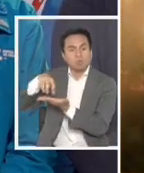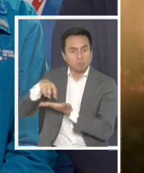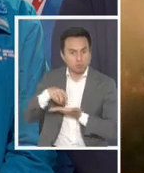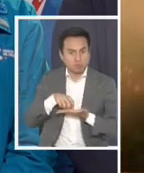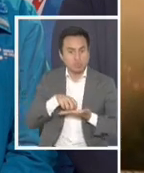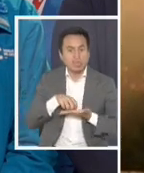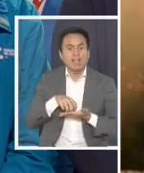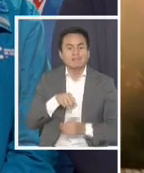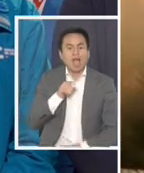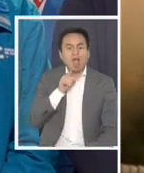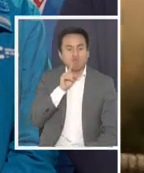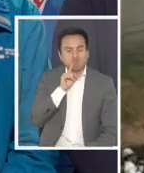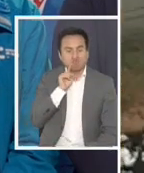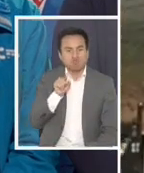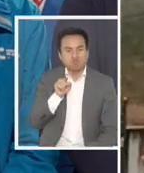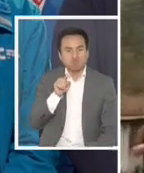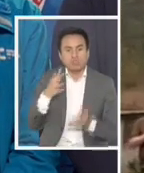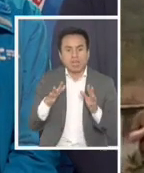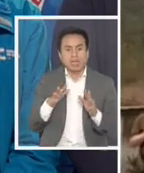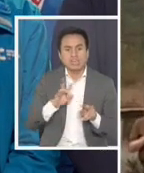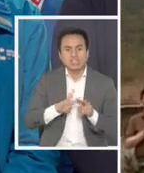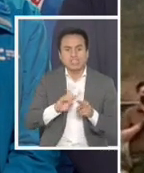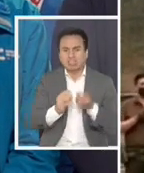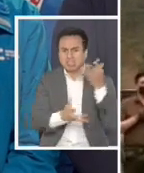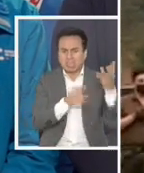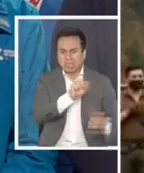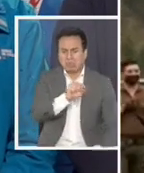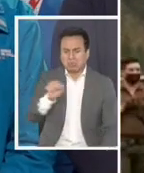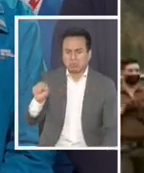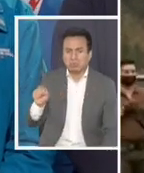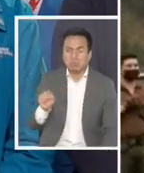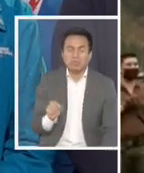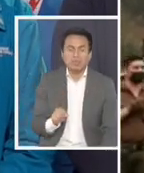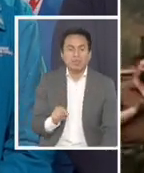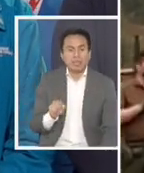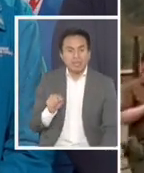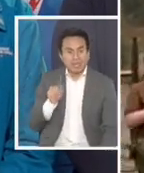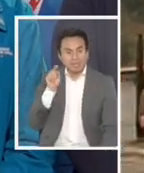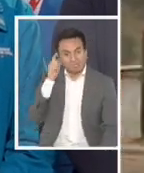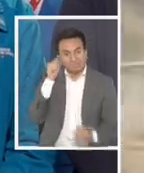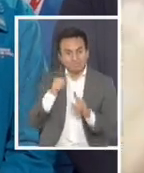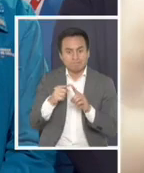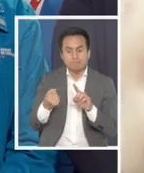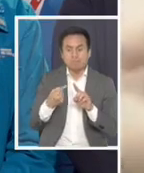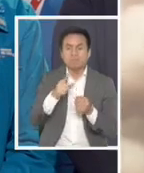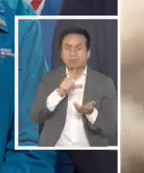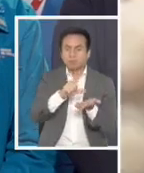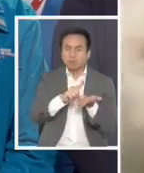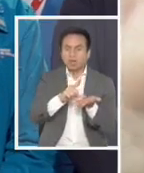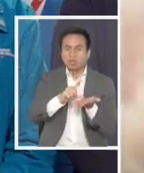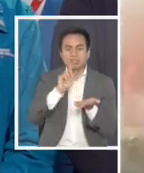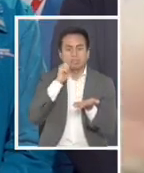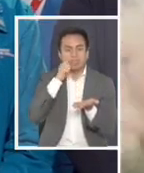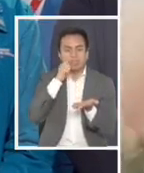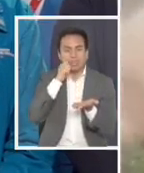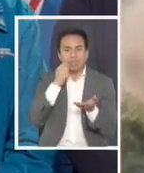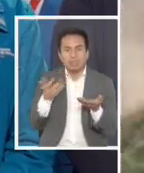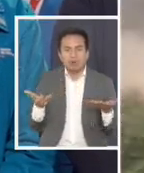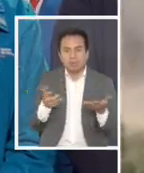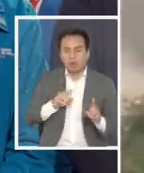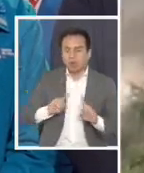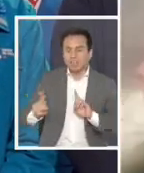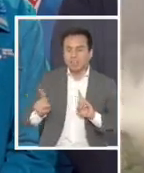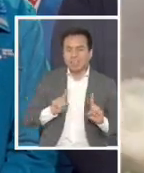donde eh fue perpetrado el incendio Entonces en ese sentido un primer lugar tiene que ver bien con